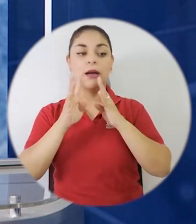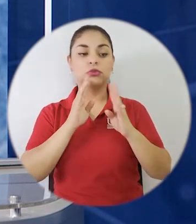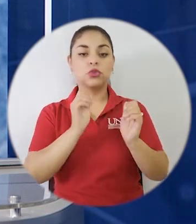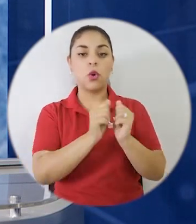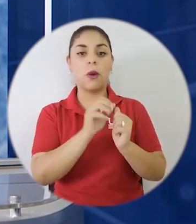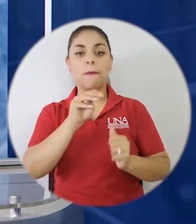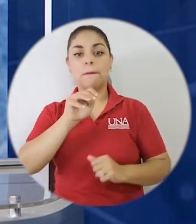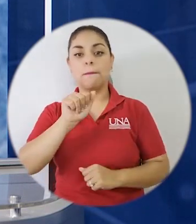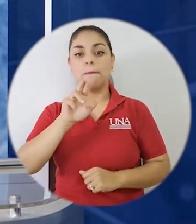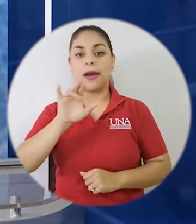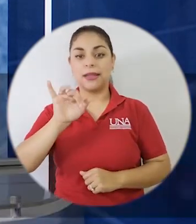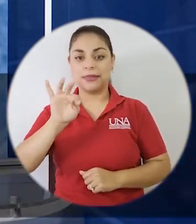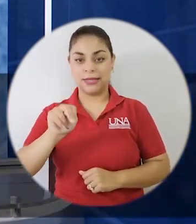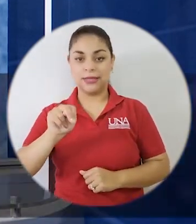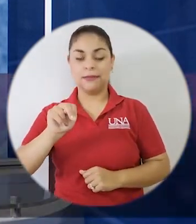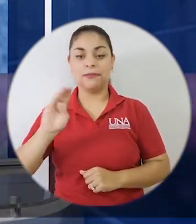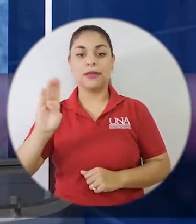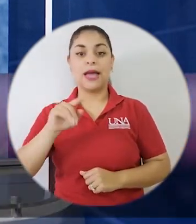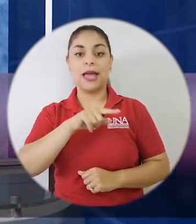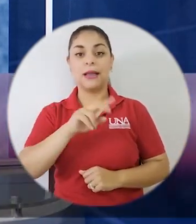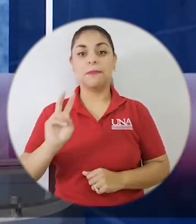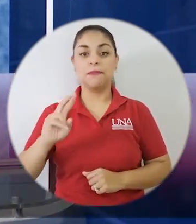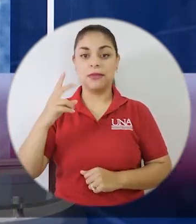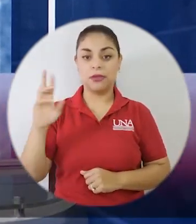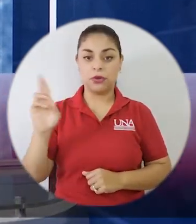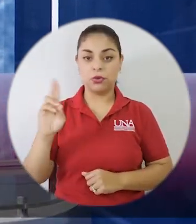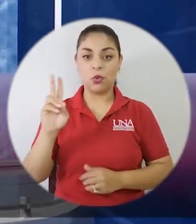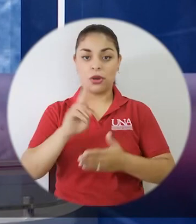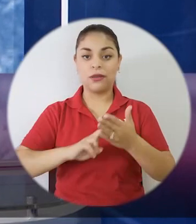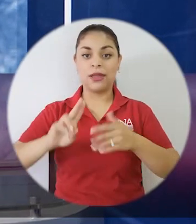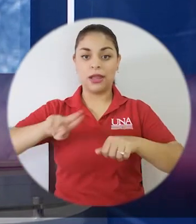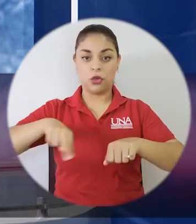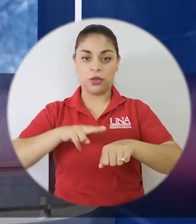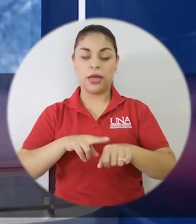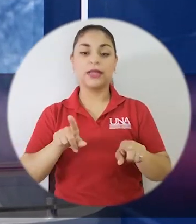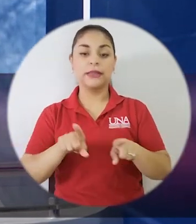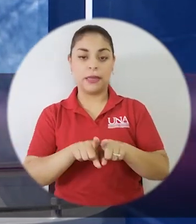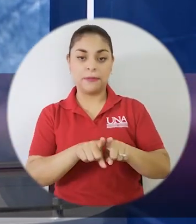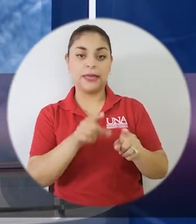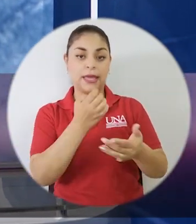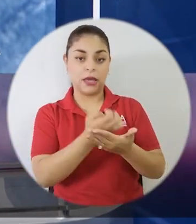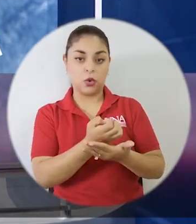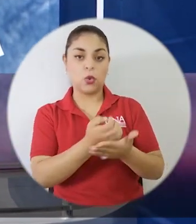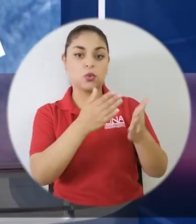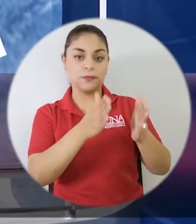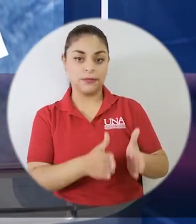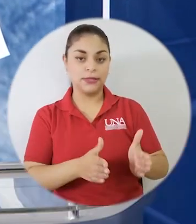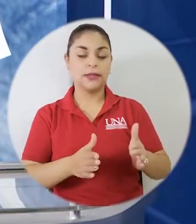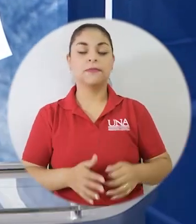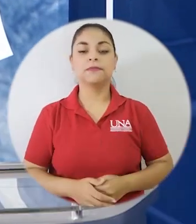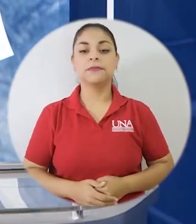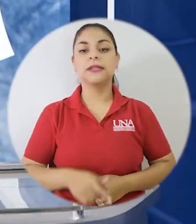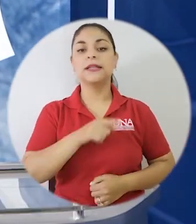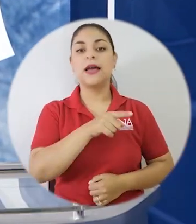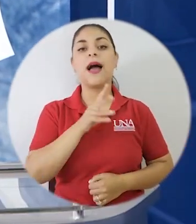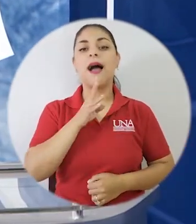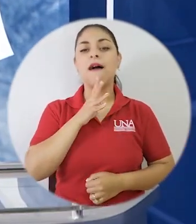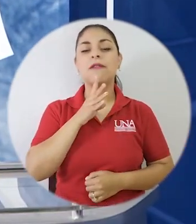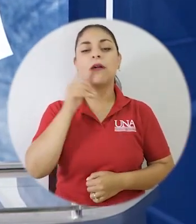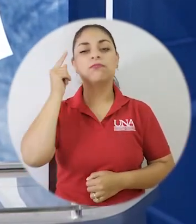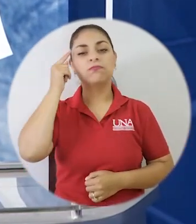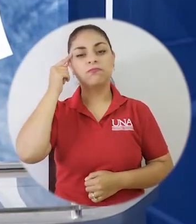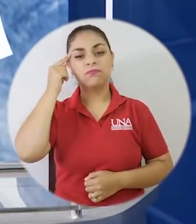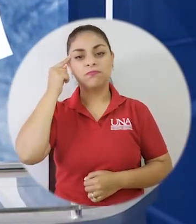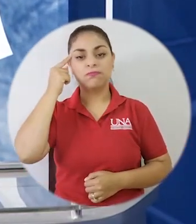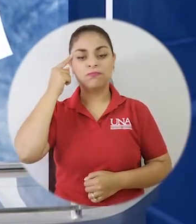quien es el vicerrector de Extensión de la Universidad Nacional, quien también es economista, y quien reflexiona